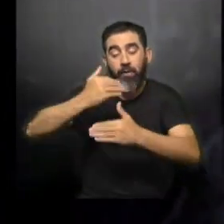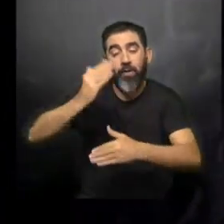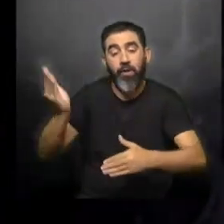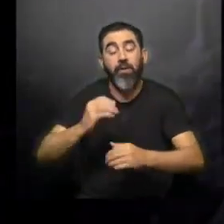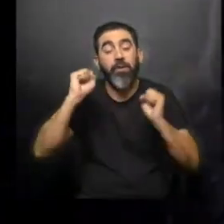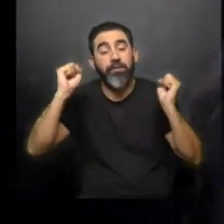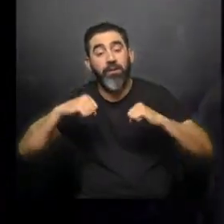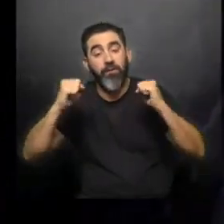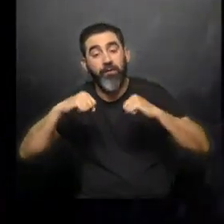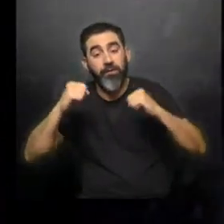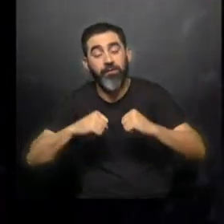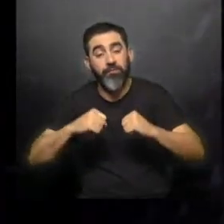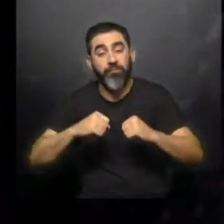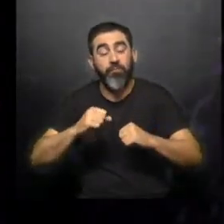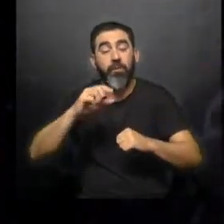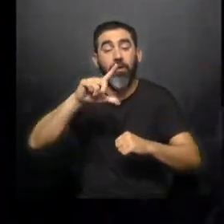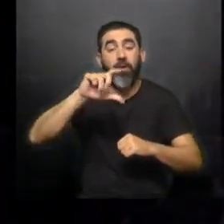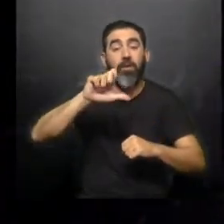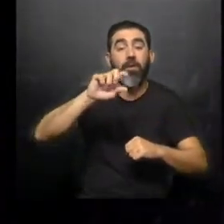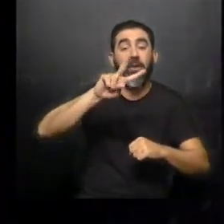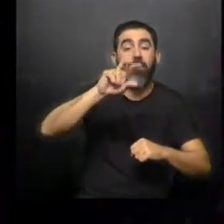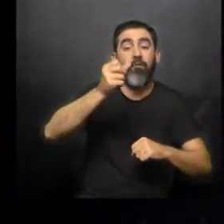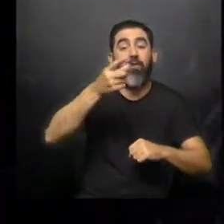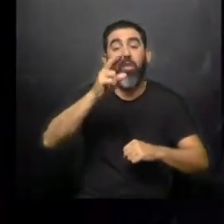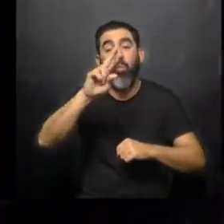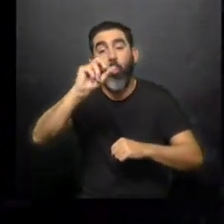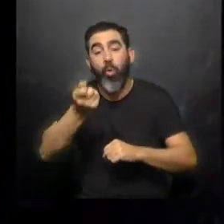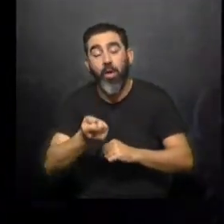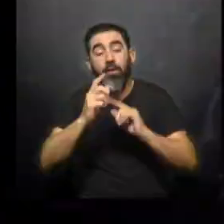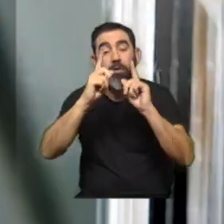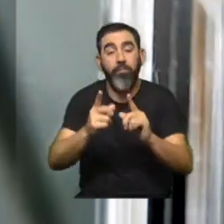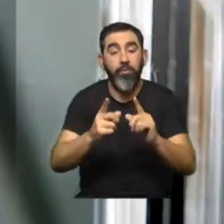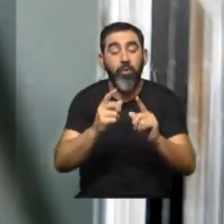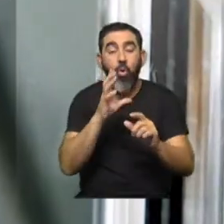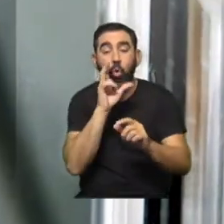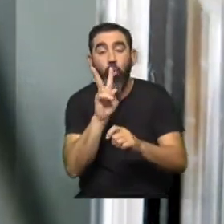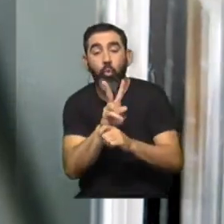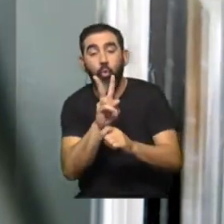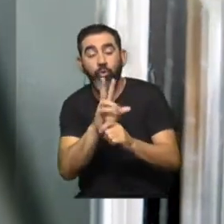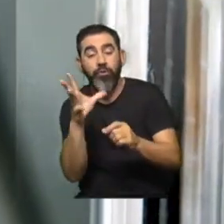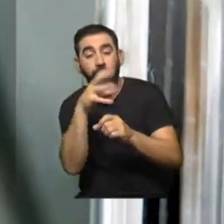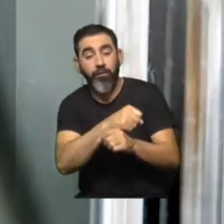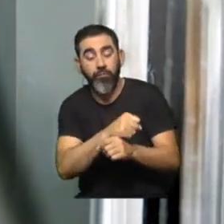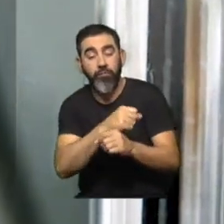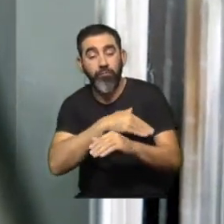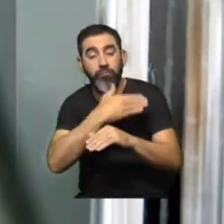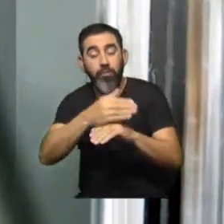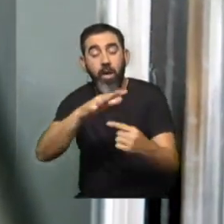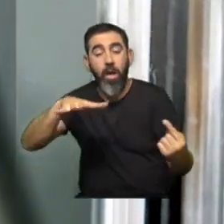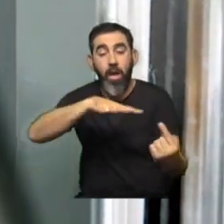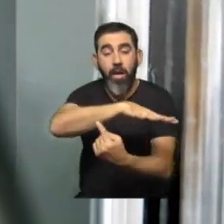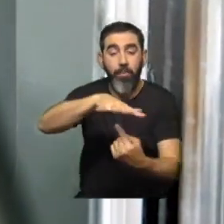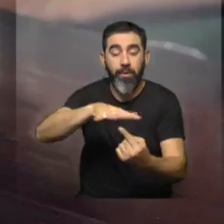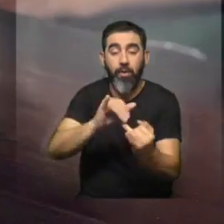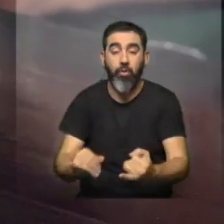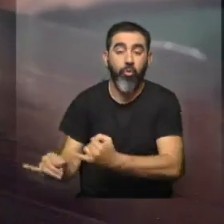de cerveza, desde la levadura que da origen a esta bebida hasta la conservación del producto y también su impacto ambiental.